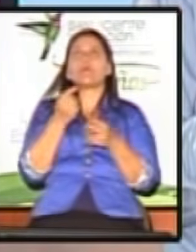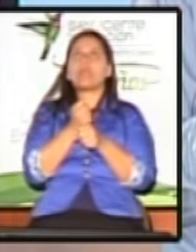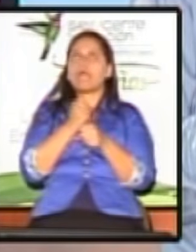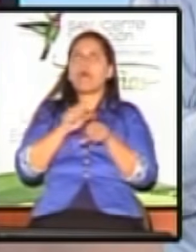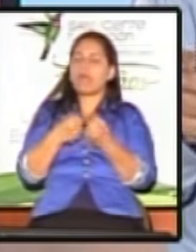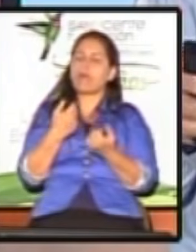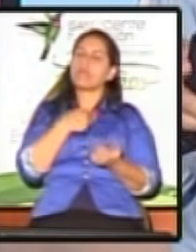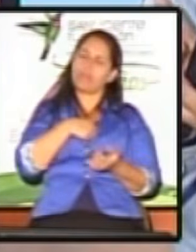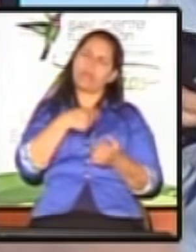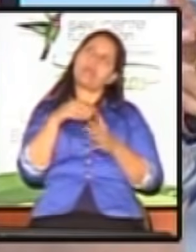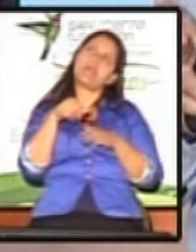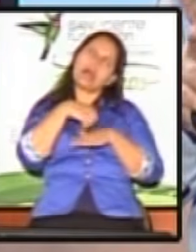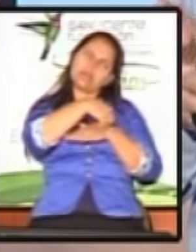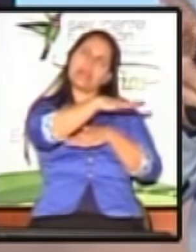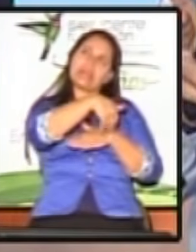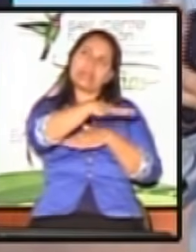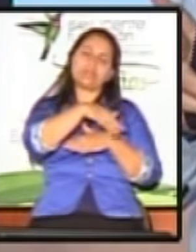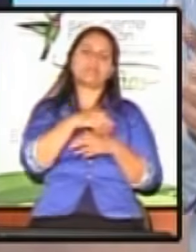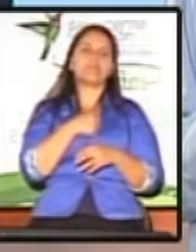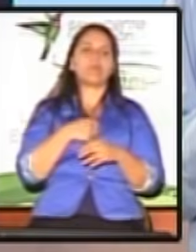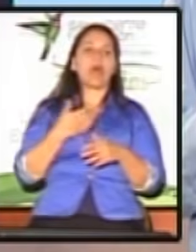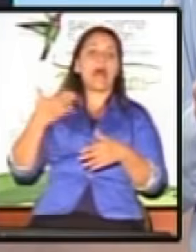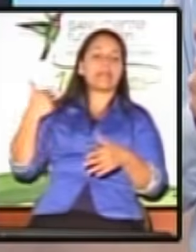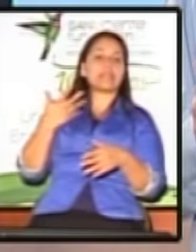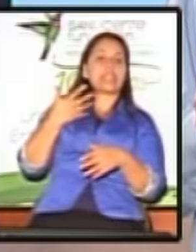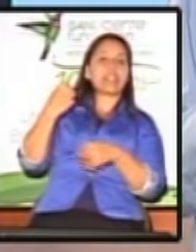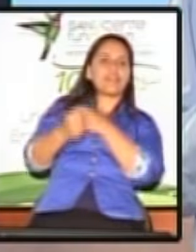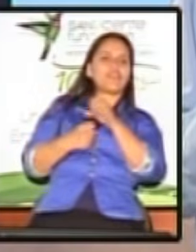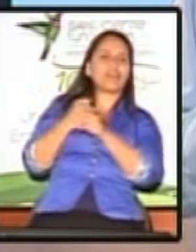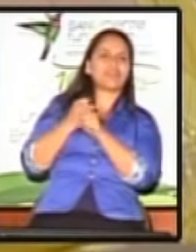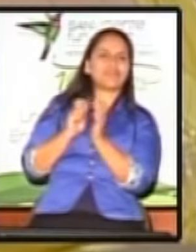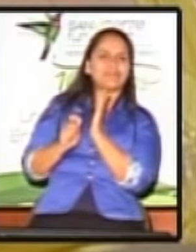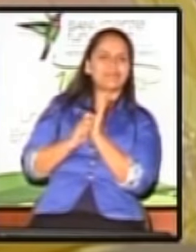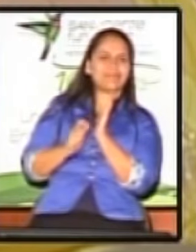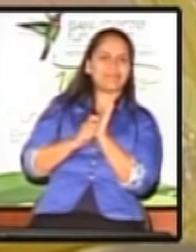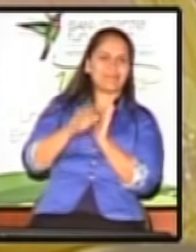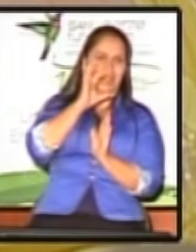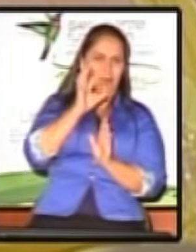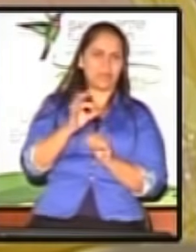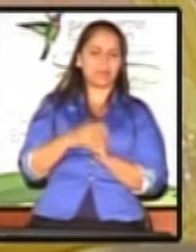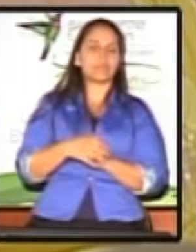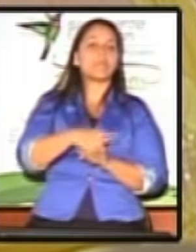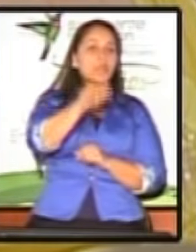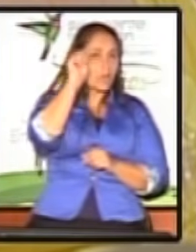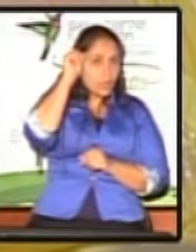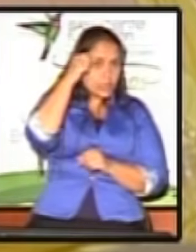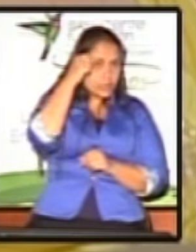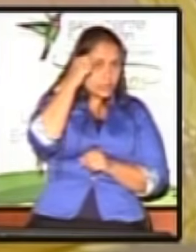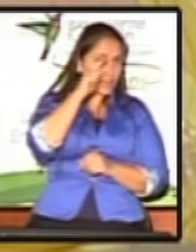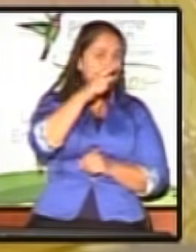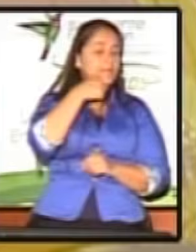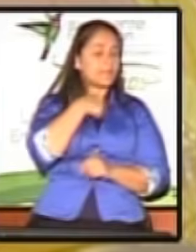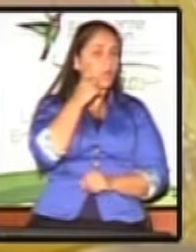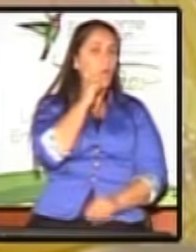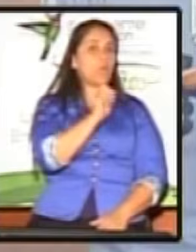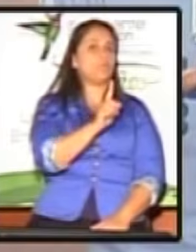de él. Eso fue escrito hace 500 años largos, y lo que quiero decirles es, se van a acordar de mí. Si